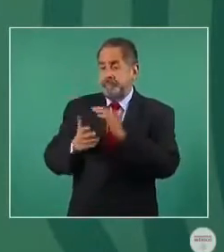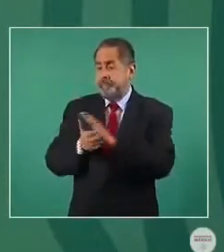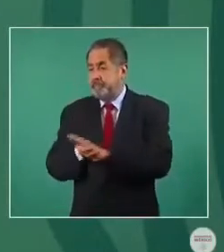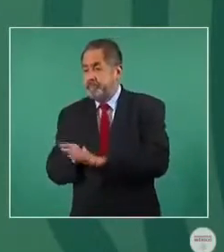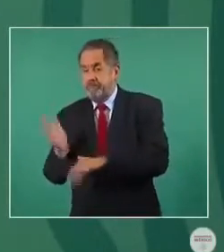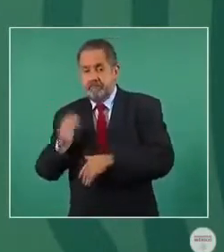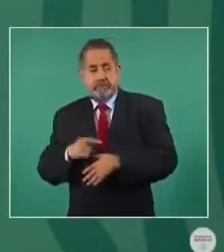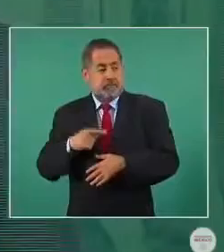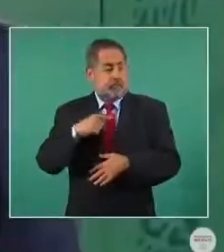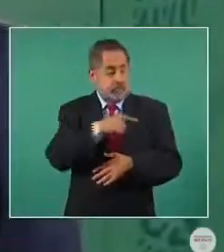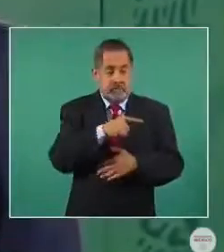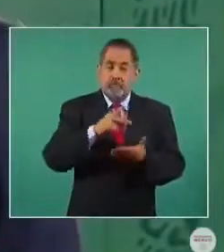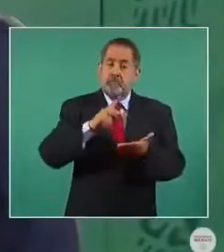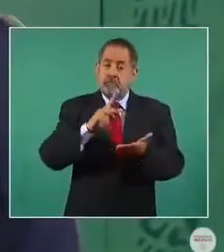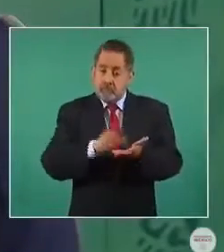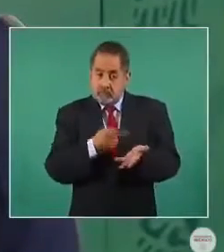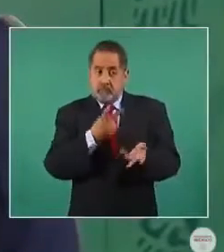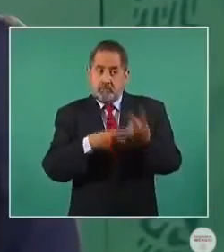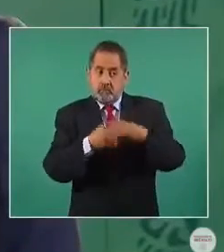ya va a poder él.